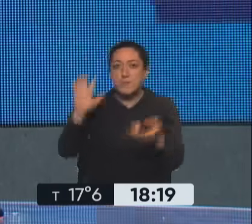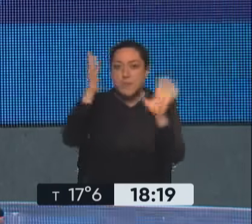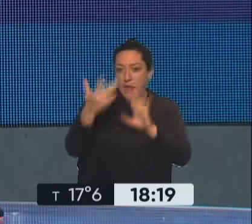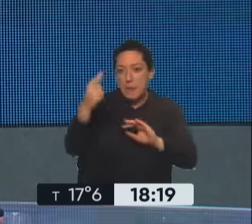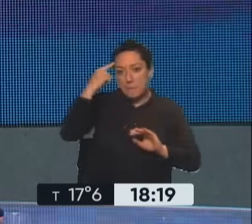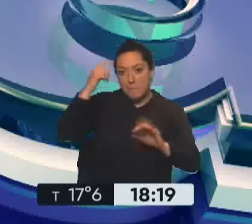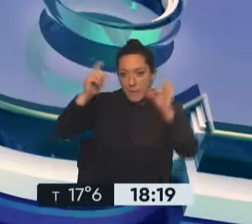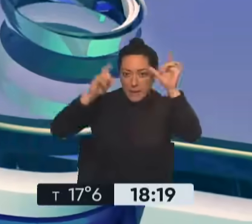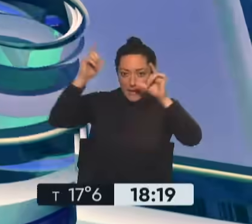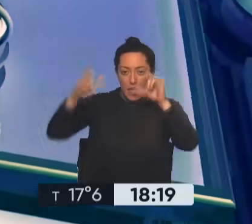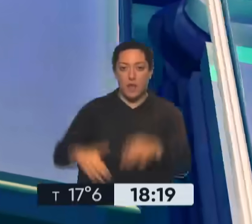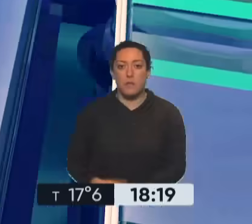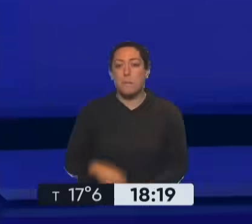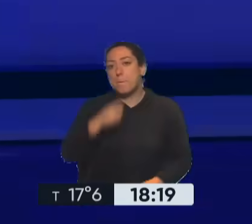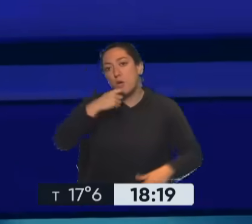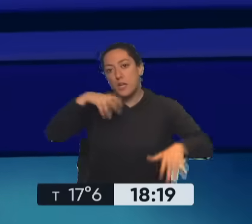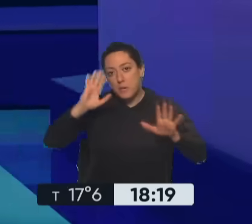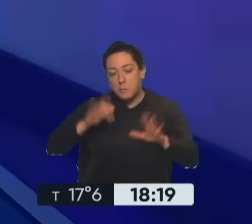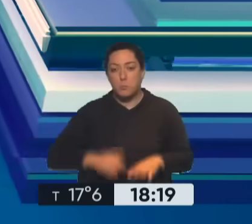ejemplo.